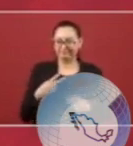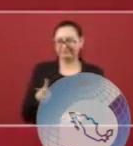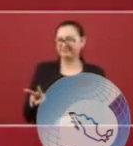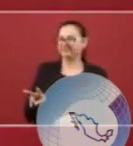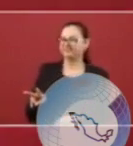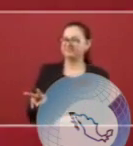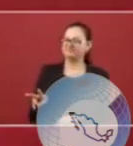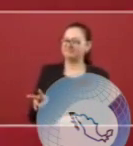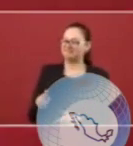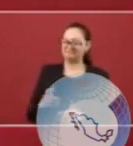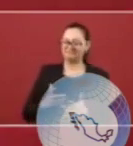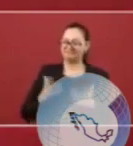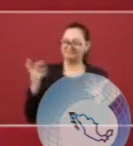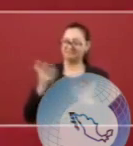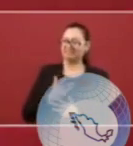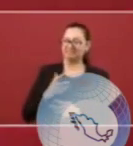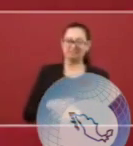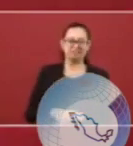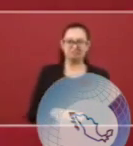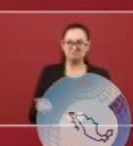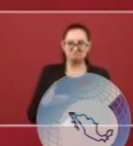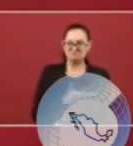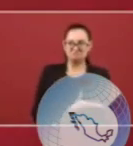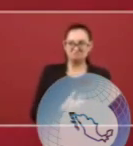nos resulta que no es honesto